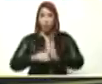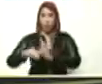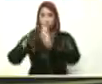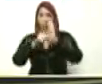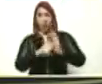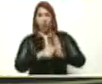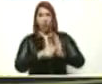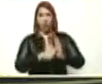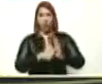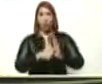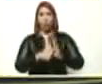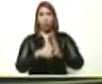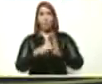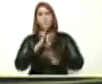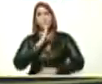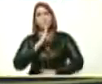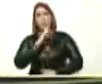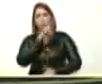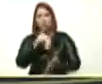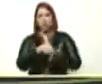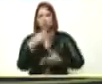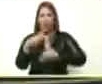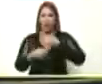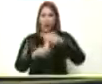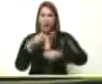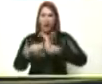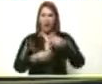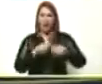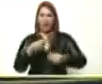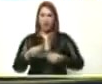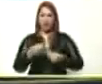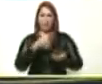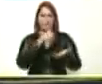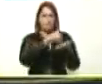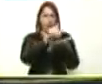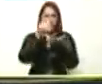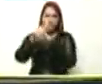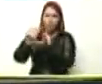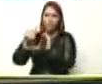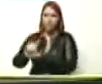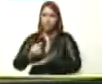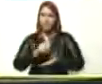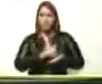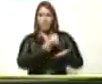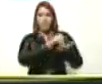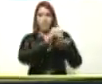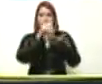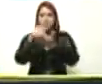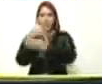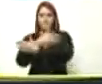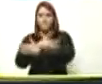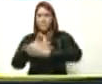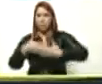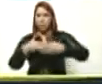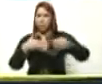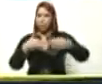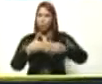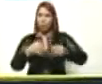arcas nacionales, hacen sus componentes, repartiéndose millones de dólares,